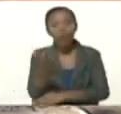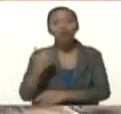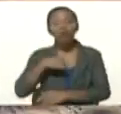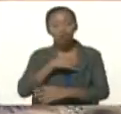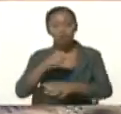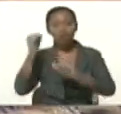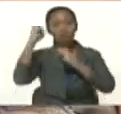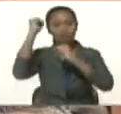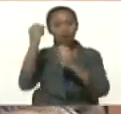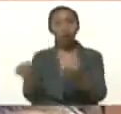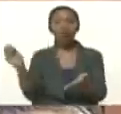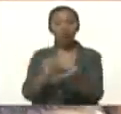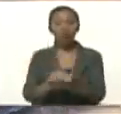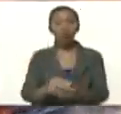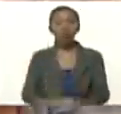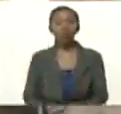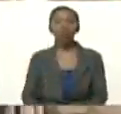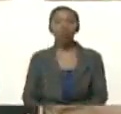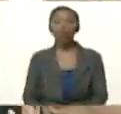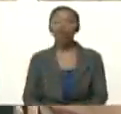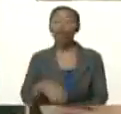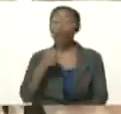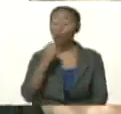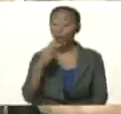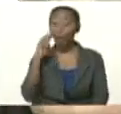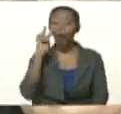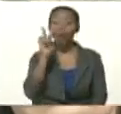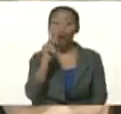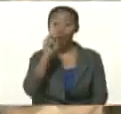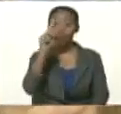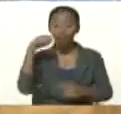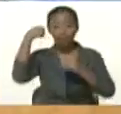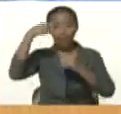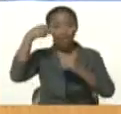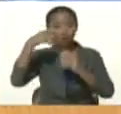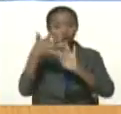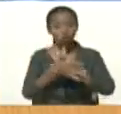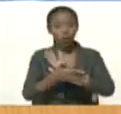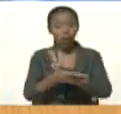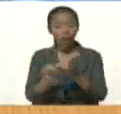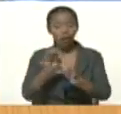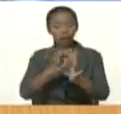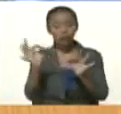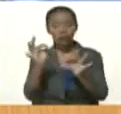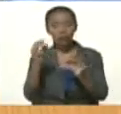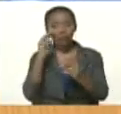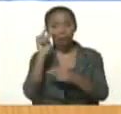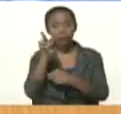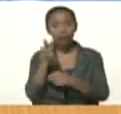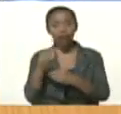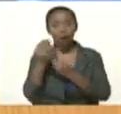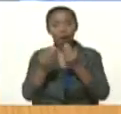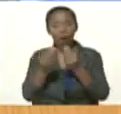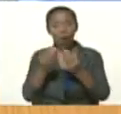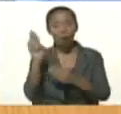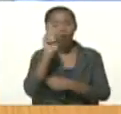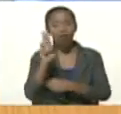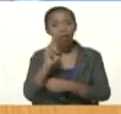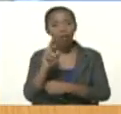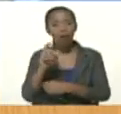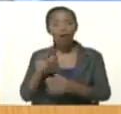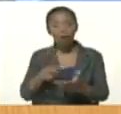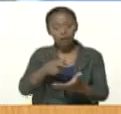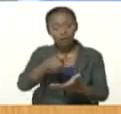nuevamente. Así es. Bueno, vamos a ver un video de la aplicación, tenemos listo el video, de la